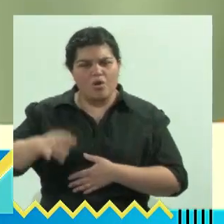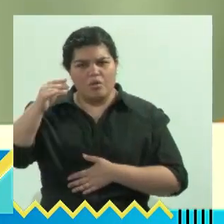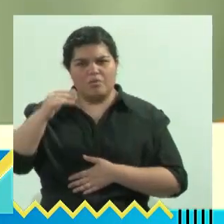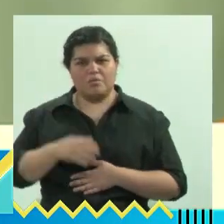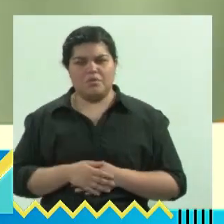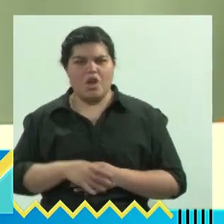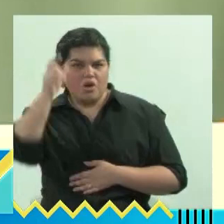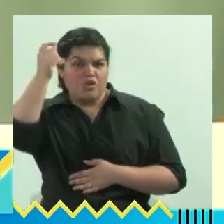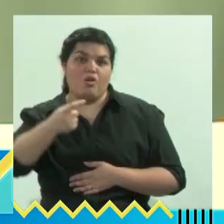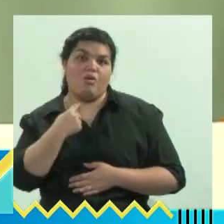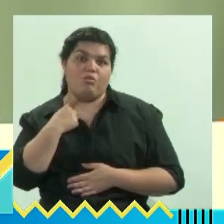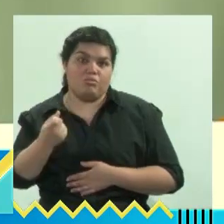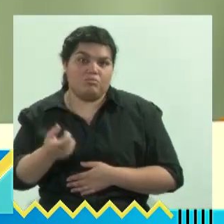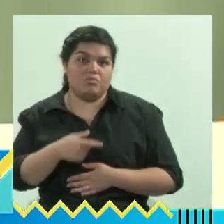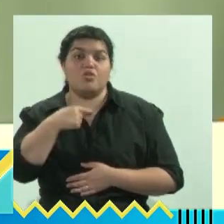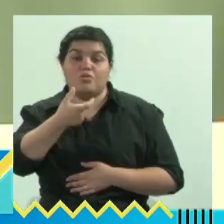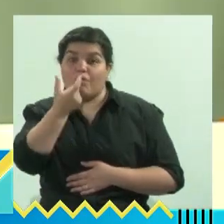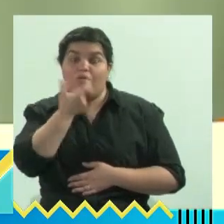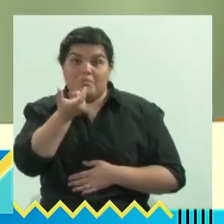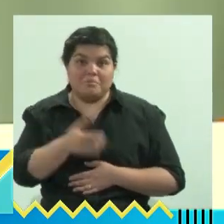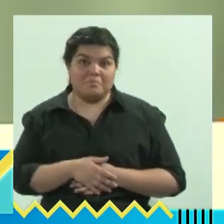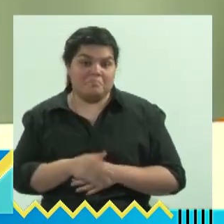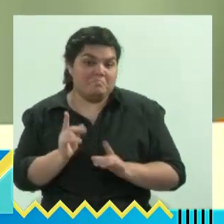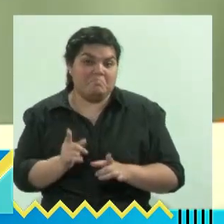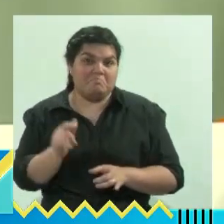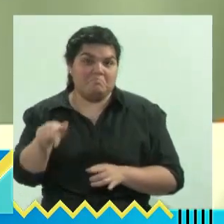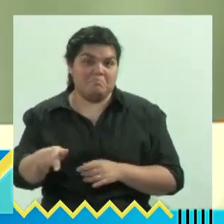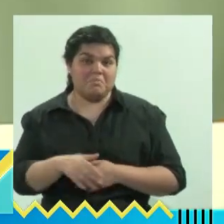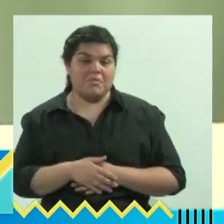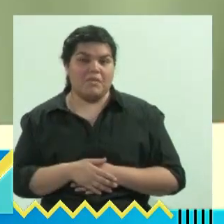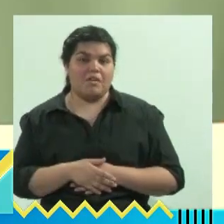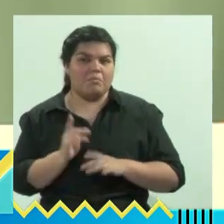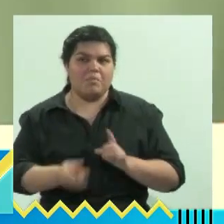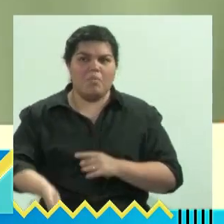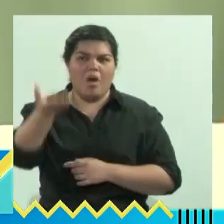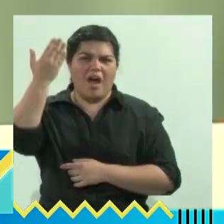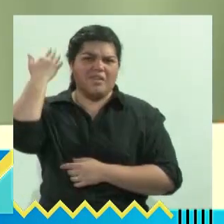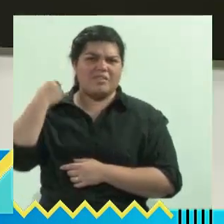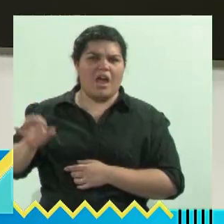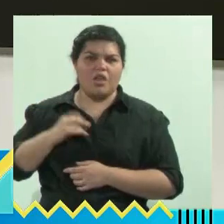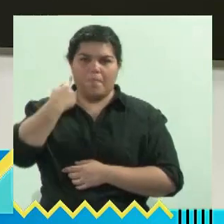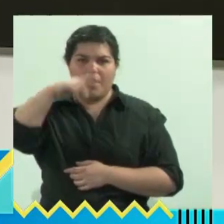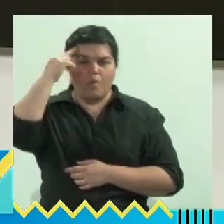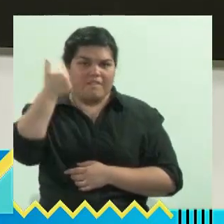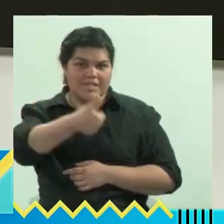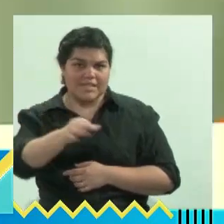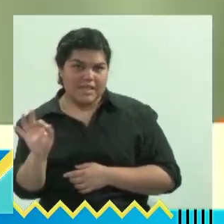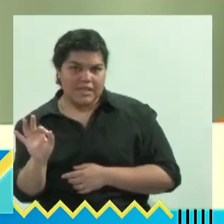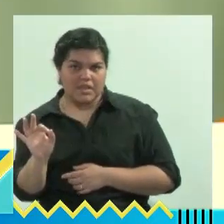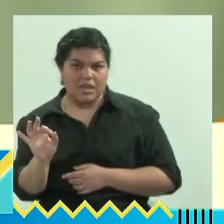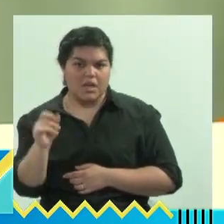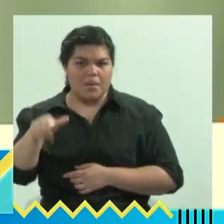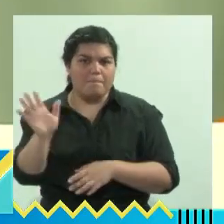embargo, ves hoy El Exorcista de 1960 y te sigue dando miedo, porque realmente es algo,